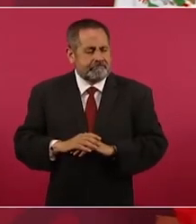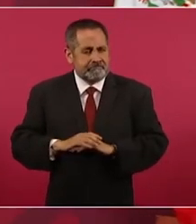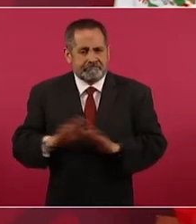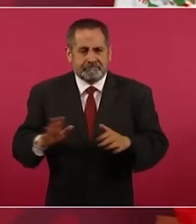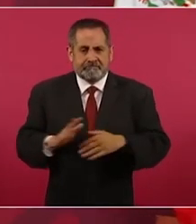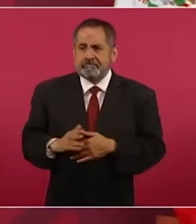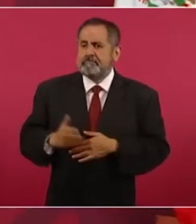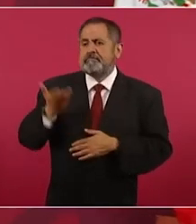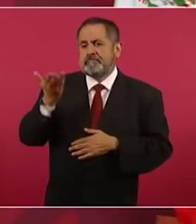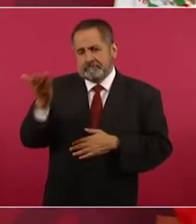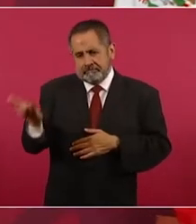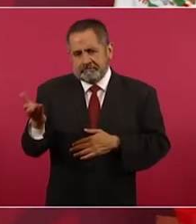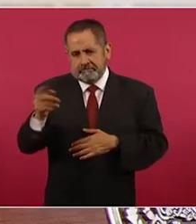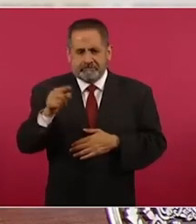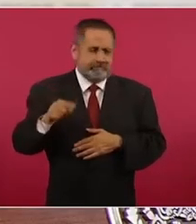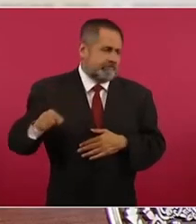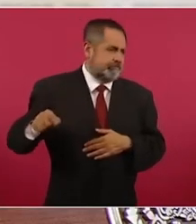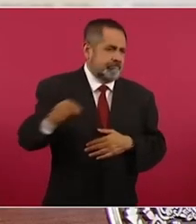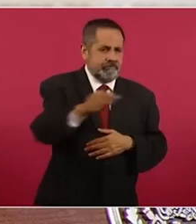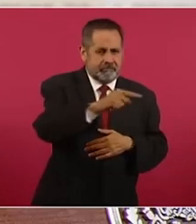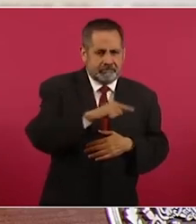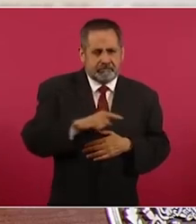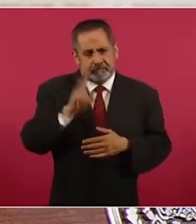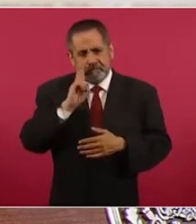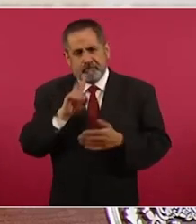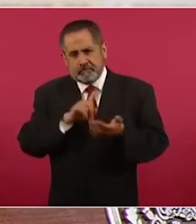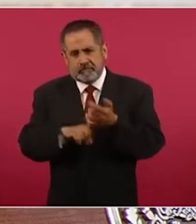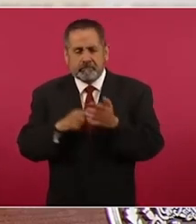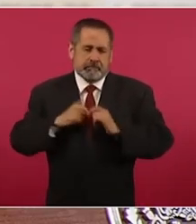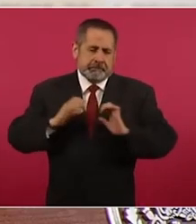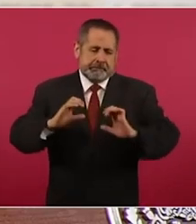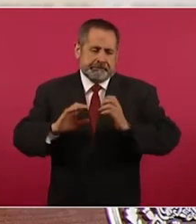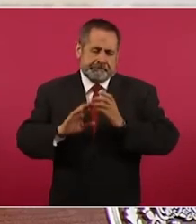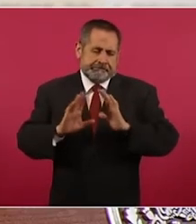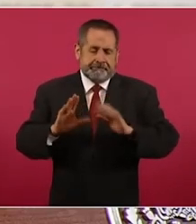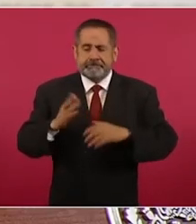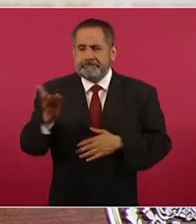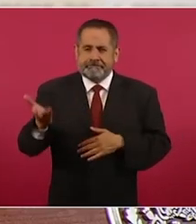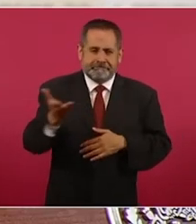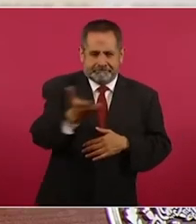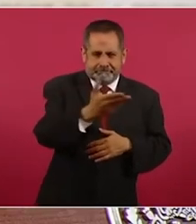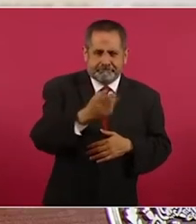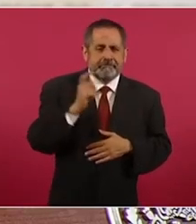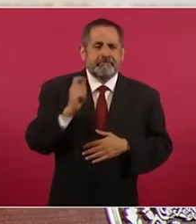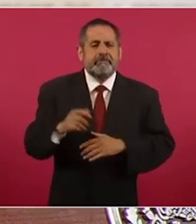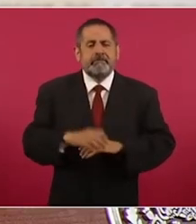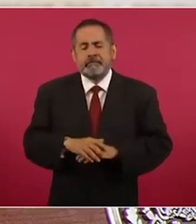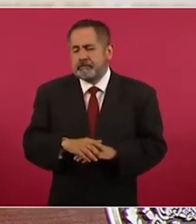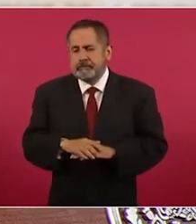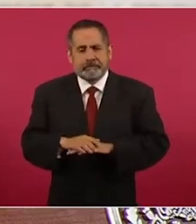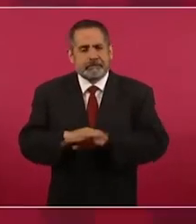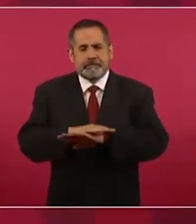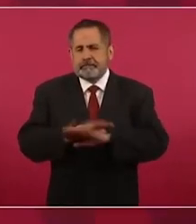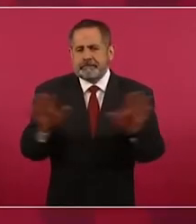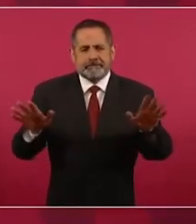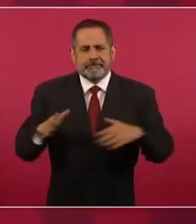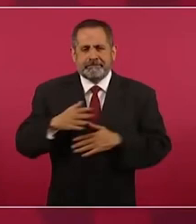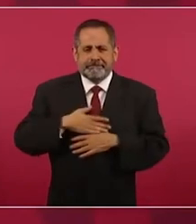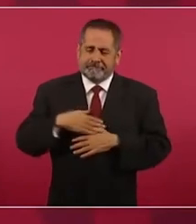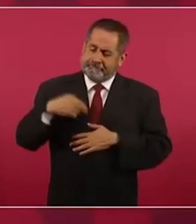pedirles a todos, hasta donde se pueda, y yo cuidarme de que ya no